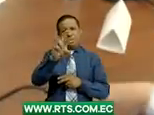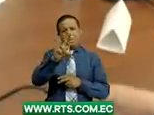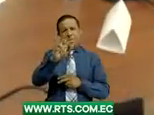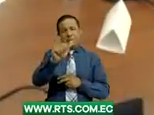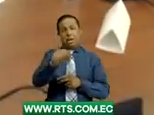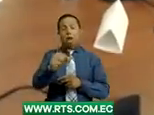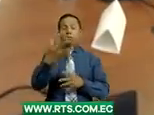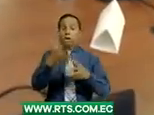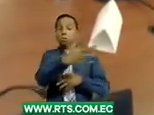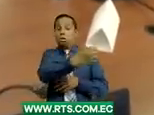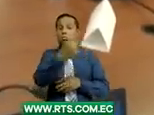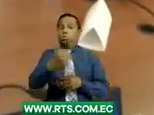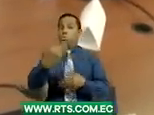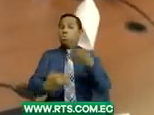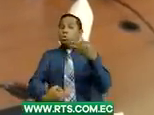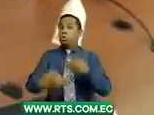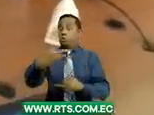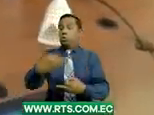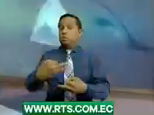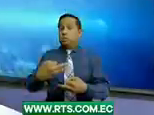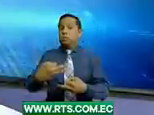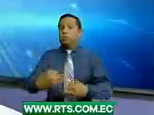informó Carolina Basante.